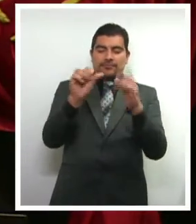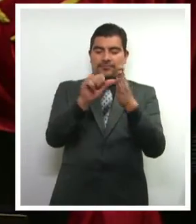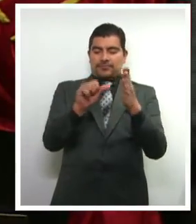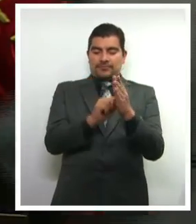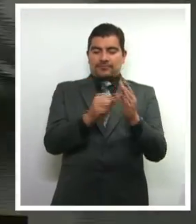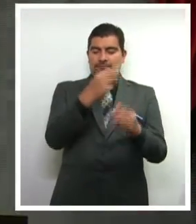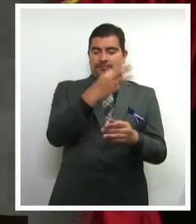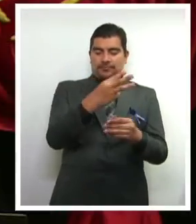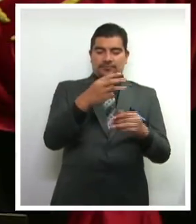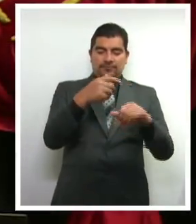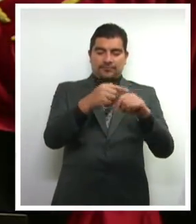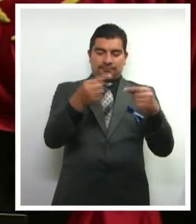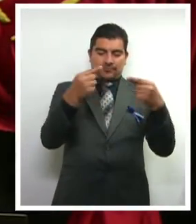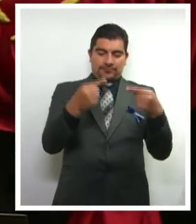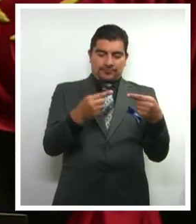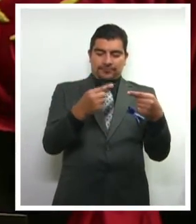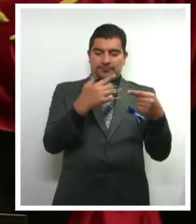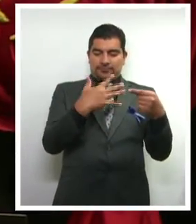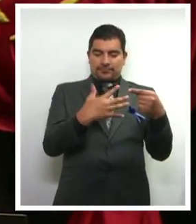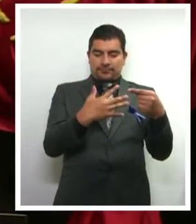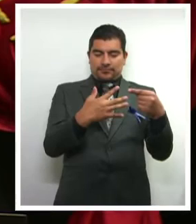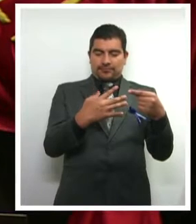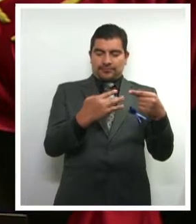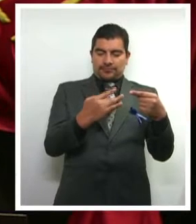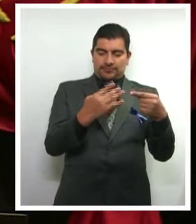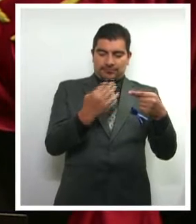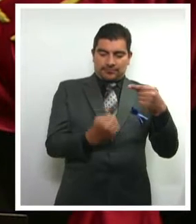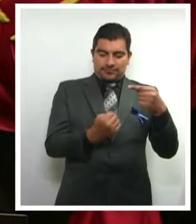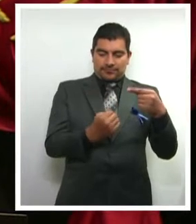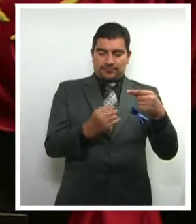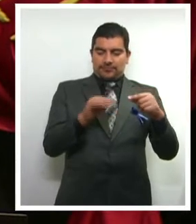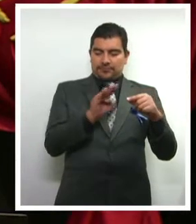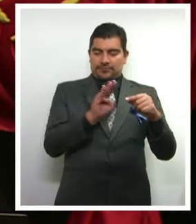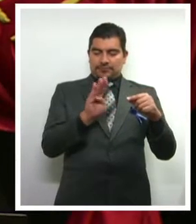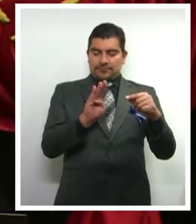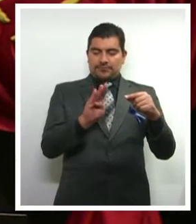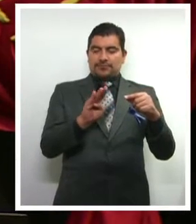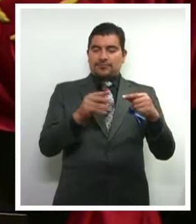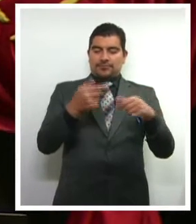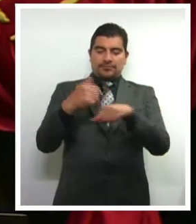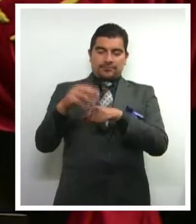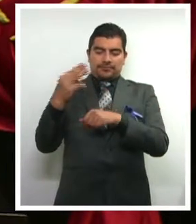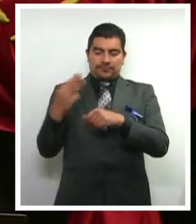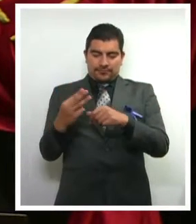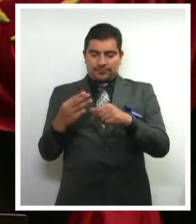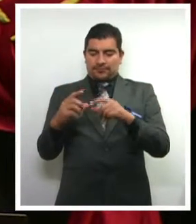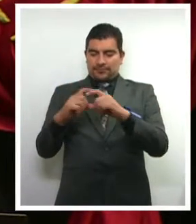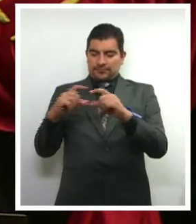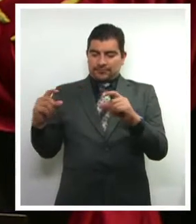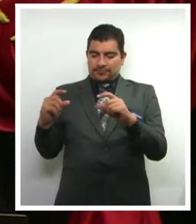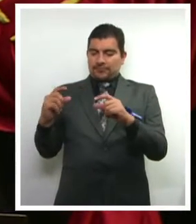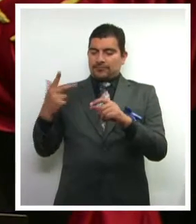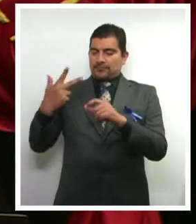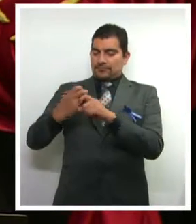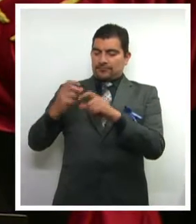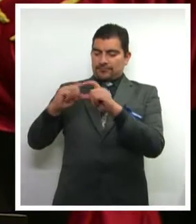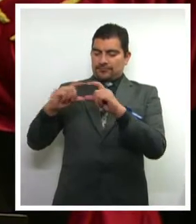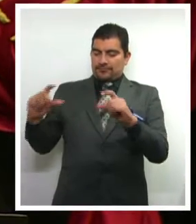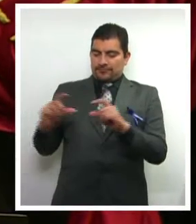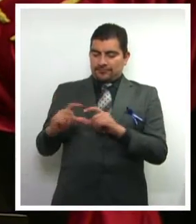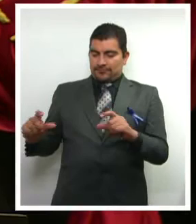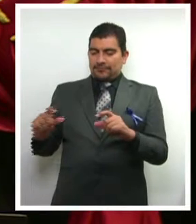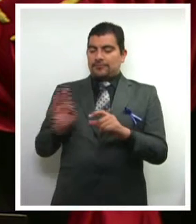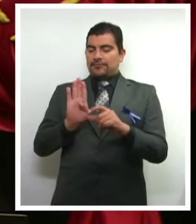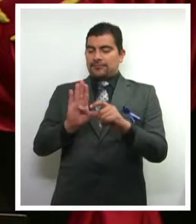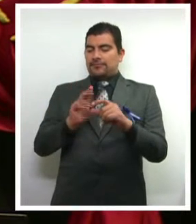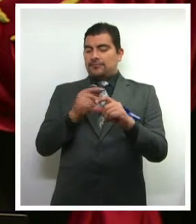3, numeral 1, 59 base B, numeral 3, fracción octava y base B,